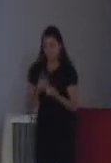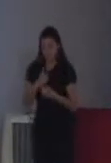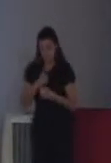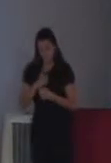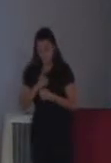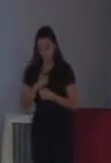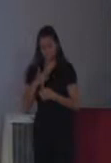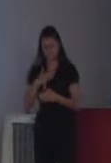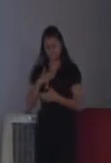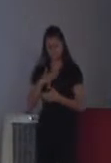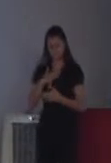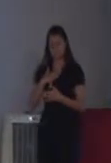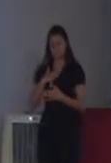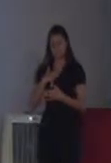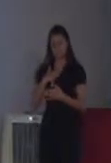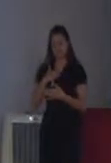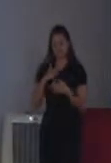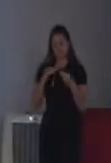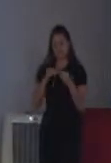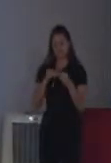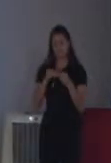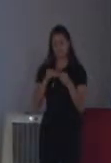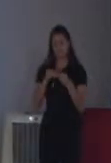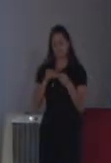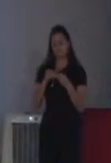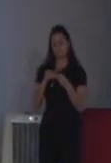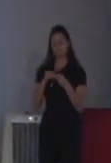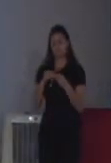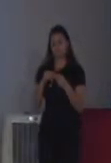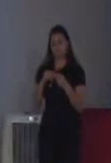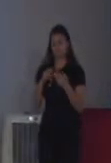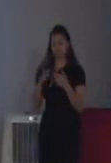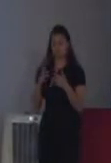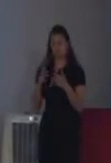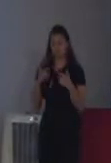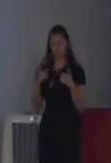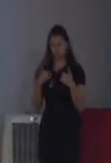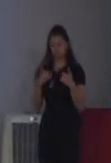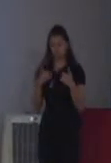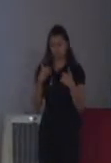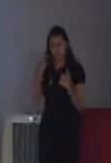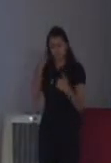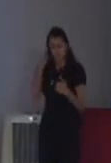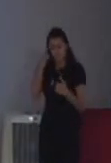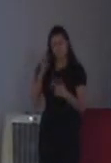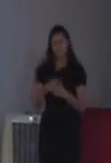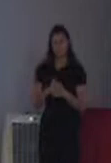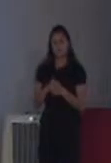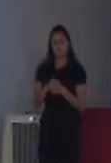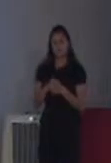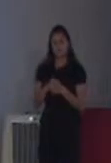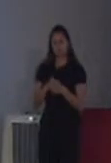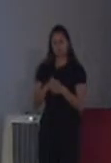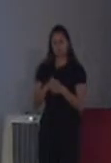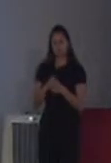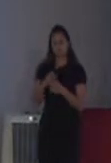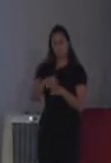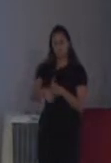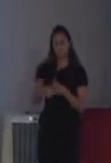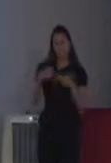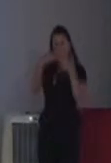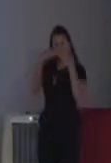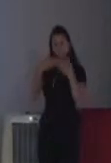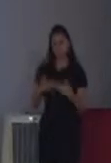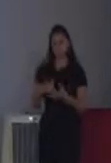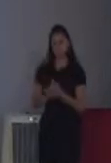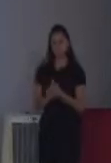o más o menos que para lo que yo, digamos, pienso que es la discapacidad,